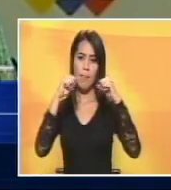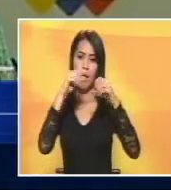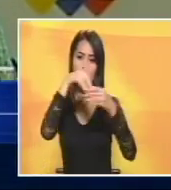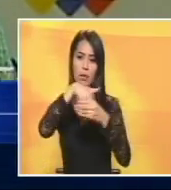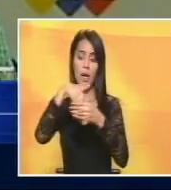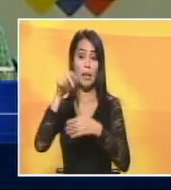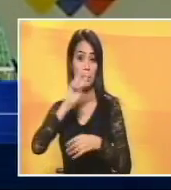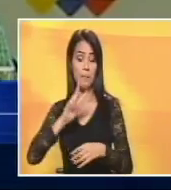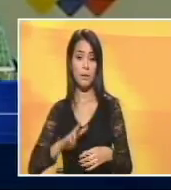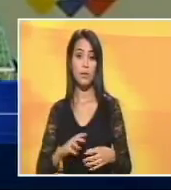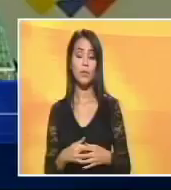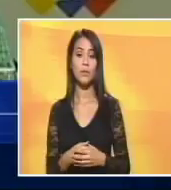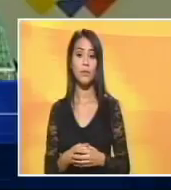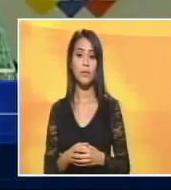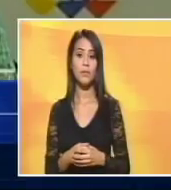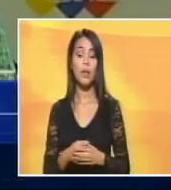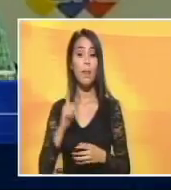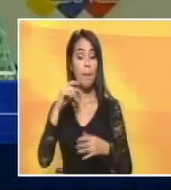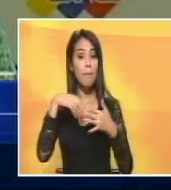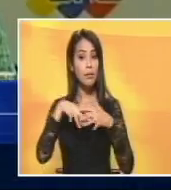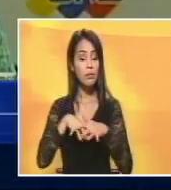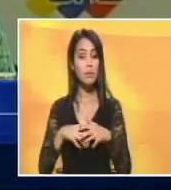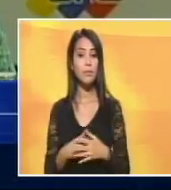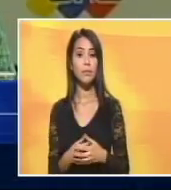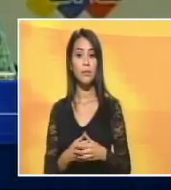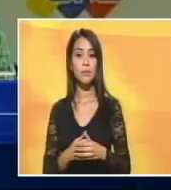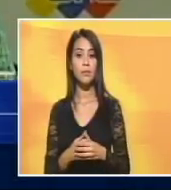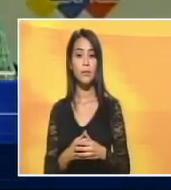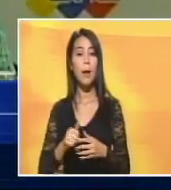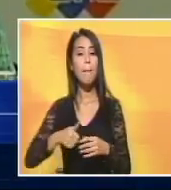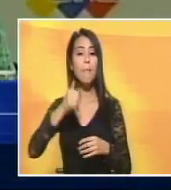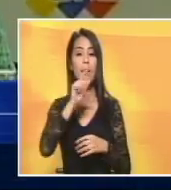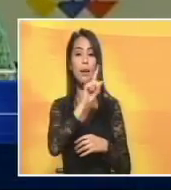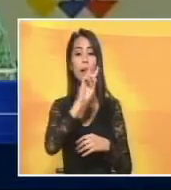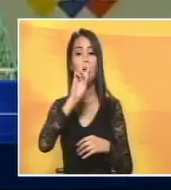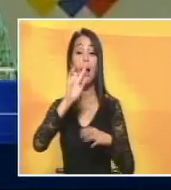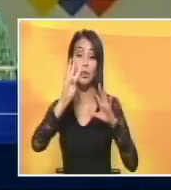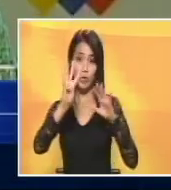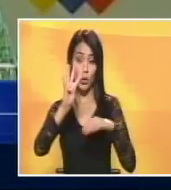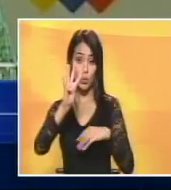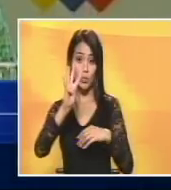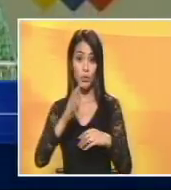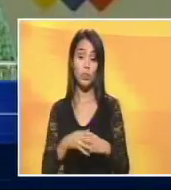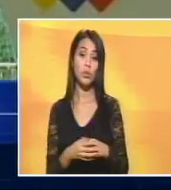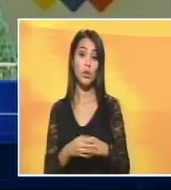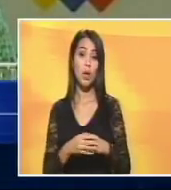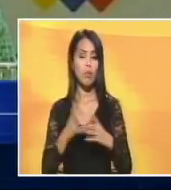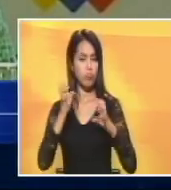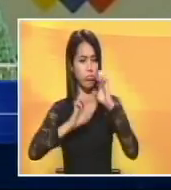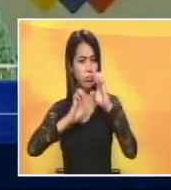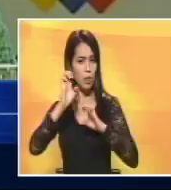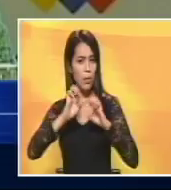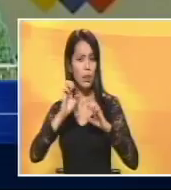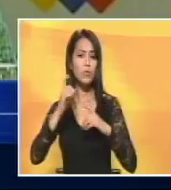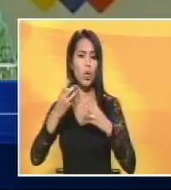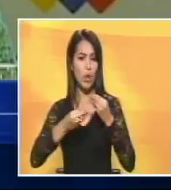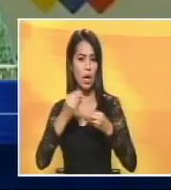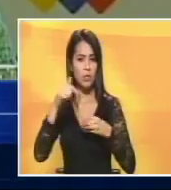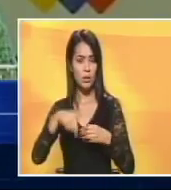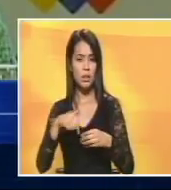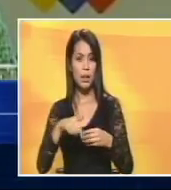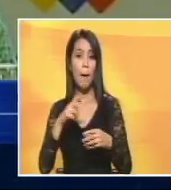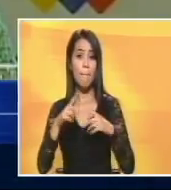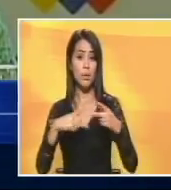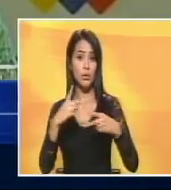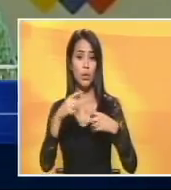en Venezuela y en las que están incluidas las más de 14 auditorías que han sido realizadas para este evento, en el